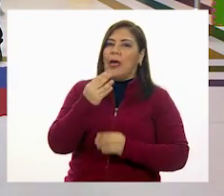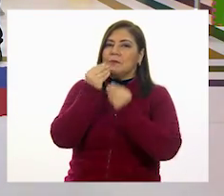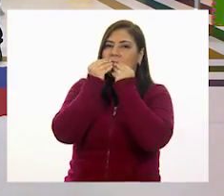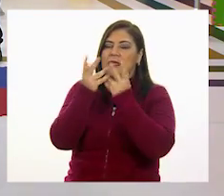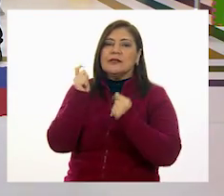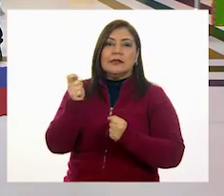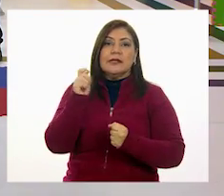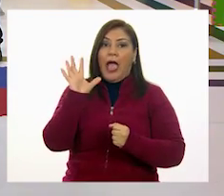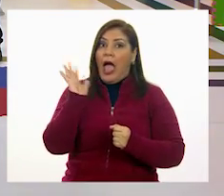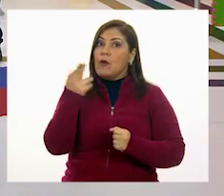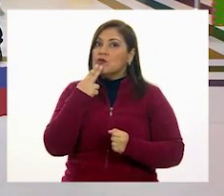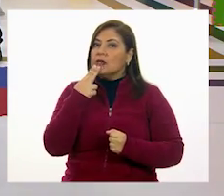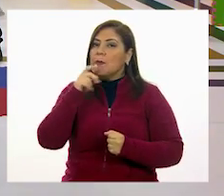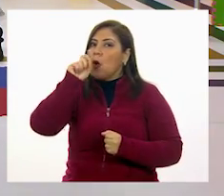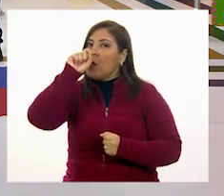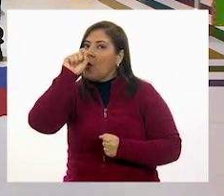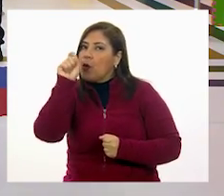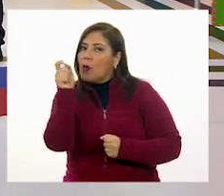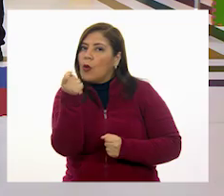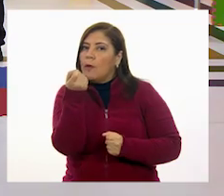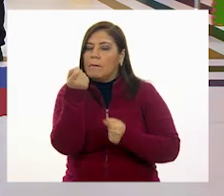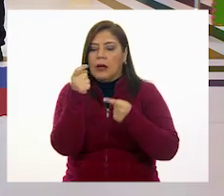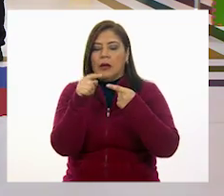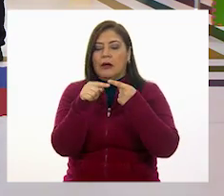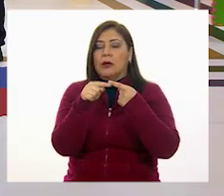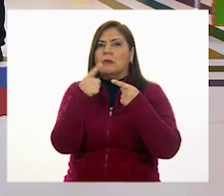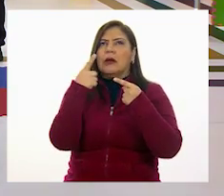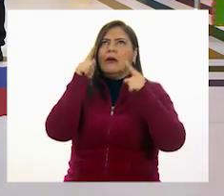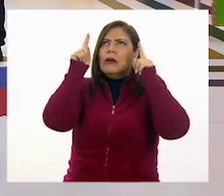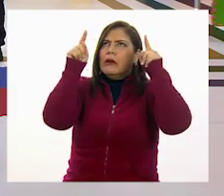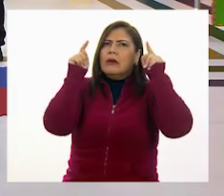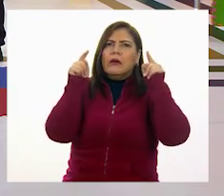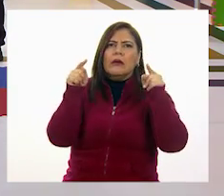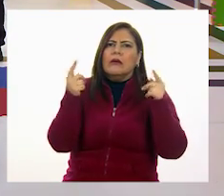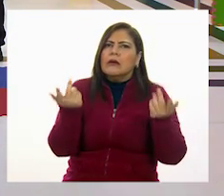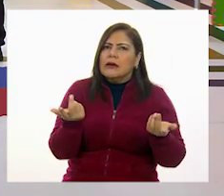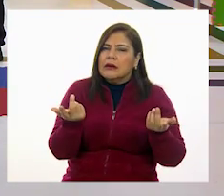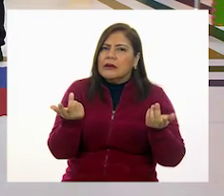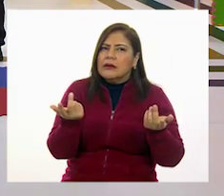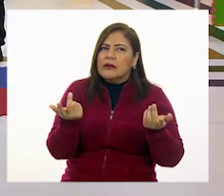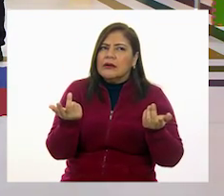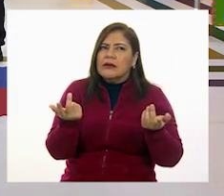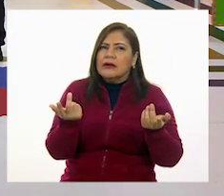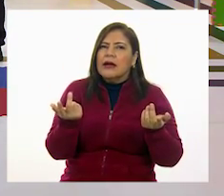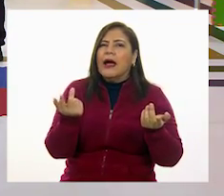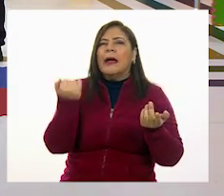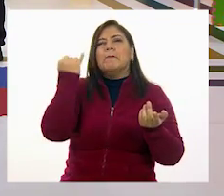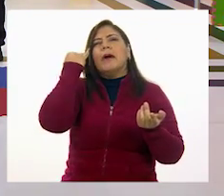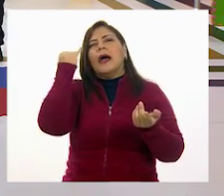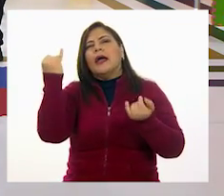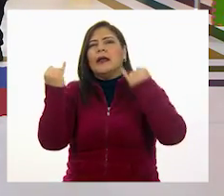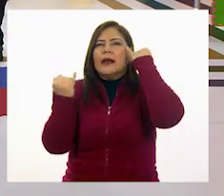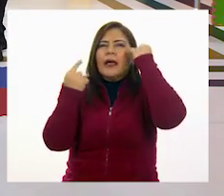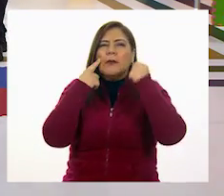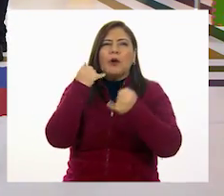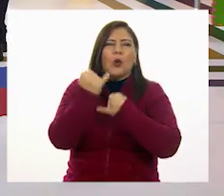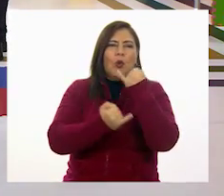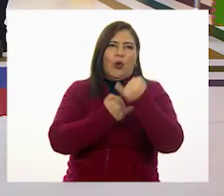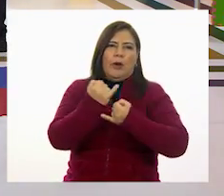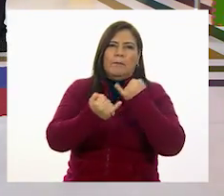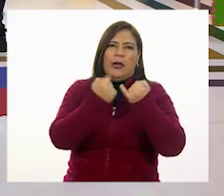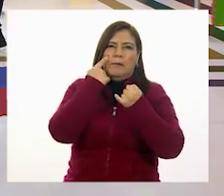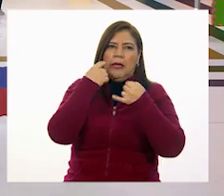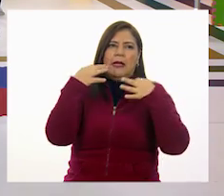utilizamos la coma, pero ¿y los signos de admiración? ¿Qué les parece si jugamos a lo siguiente? Mira, tienes una